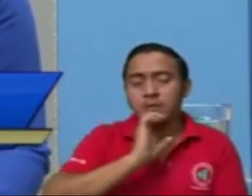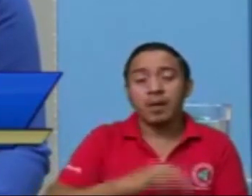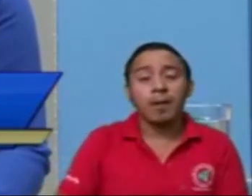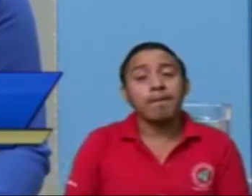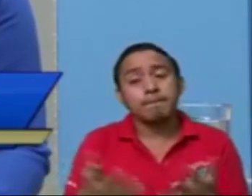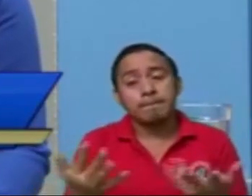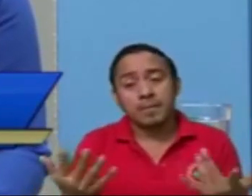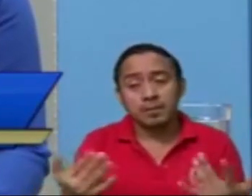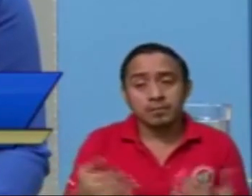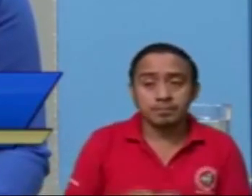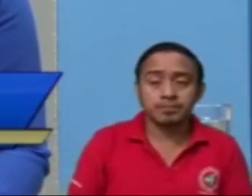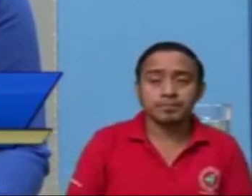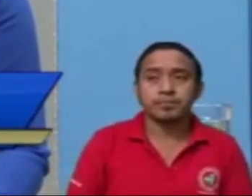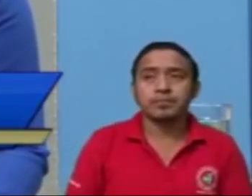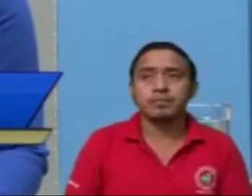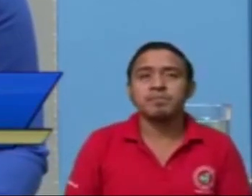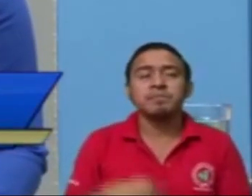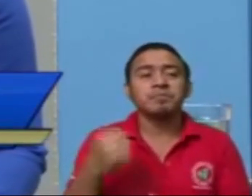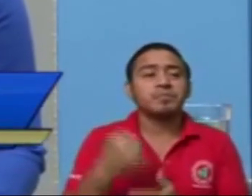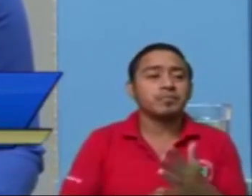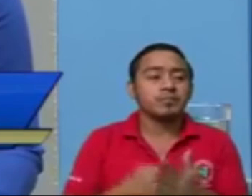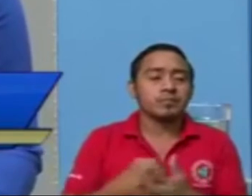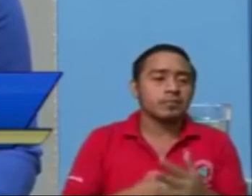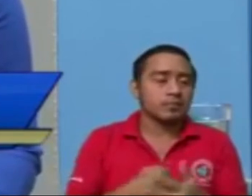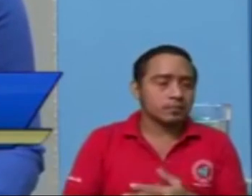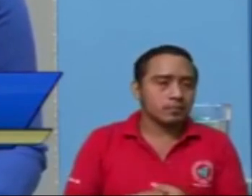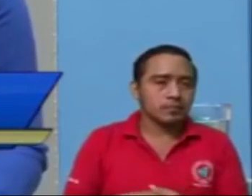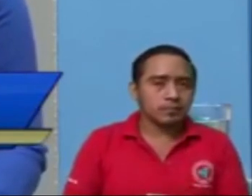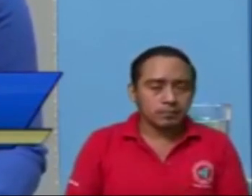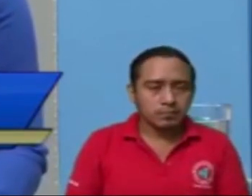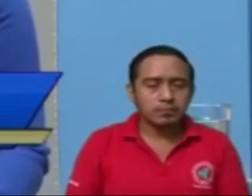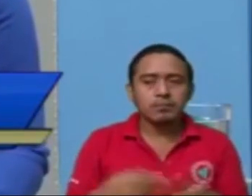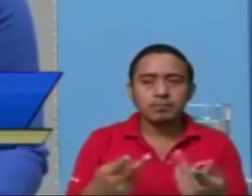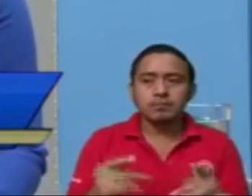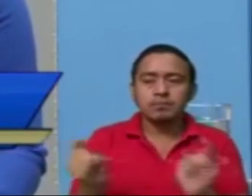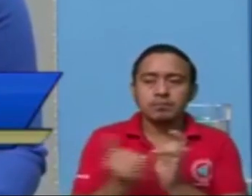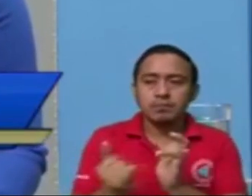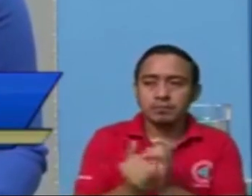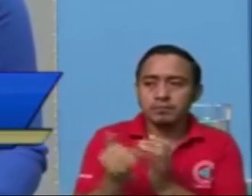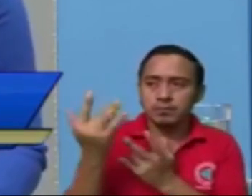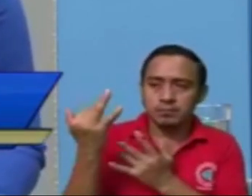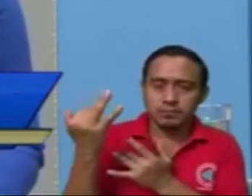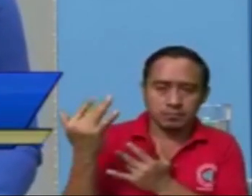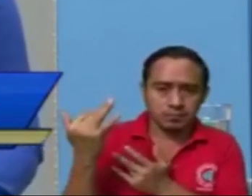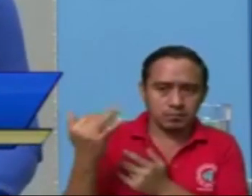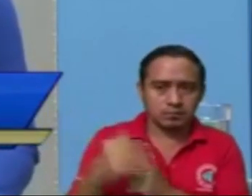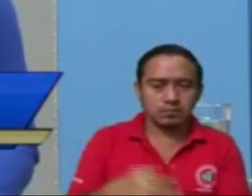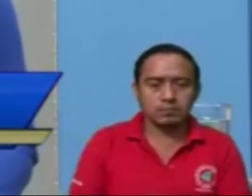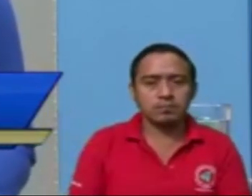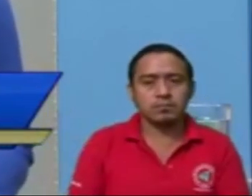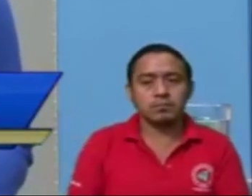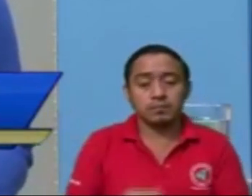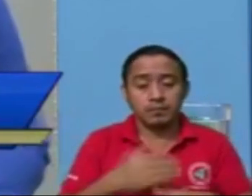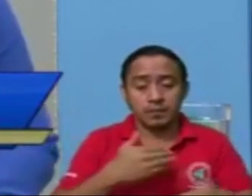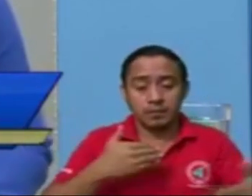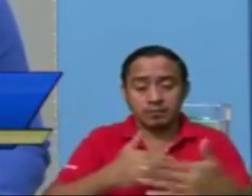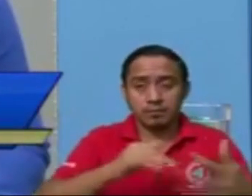de esos esfuerzos, pero también de las expectativas que tenemos de cara al